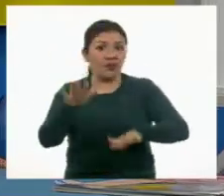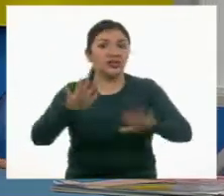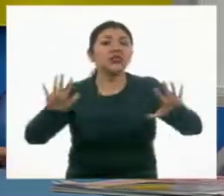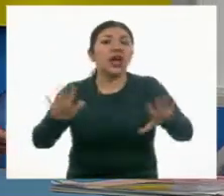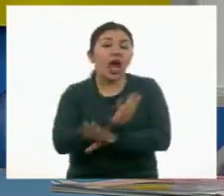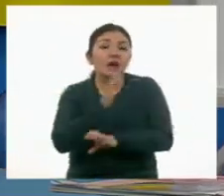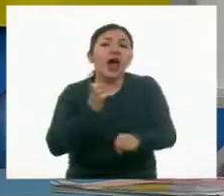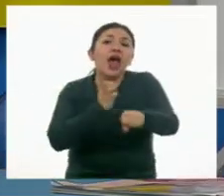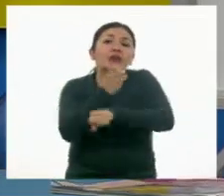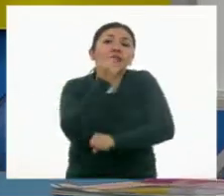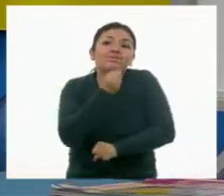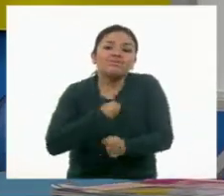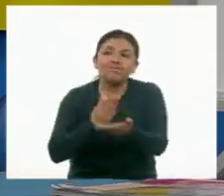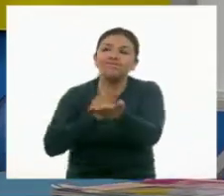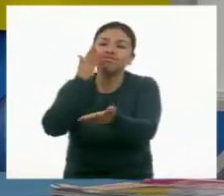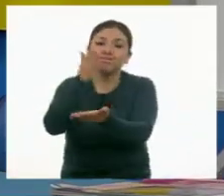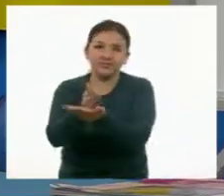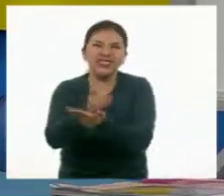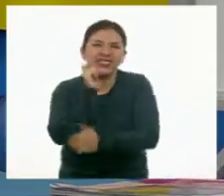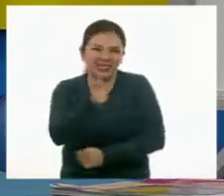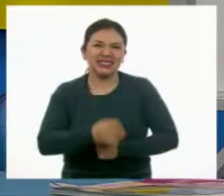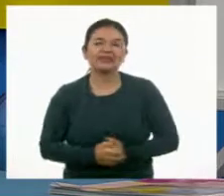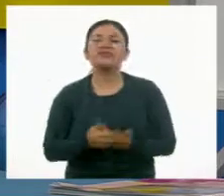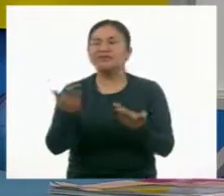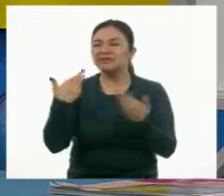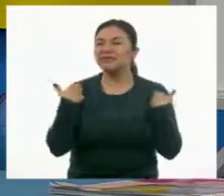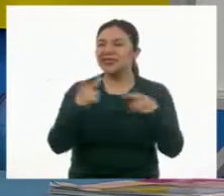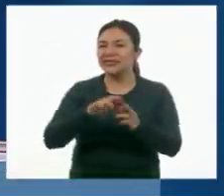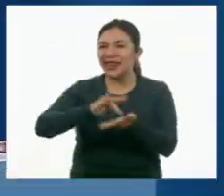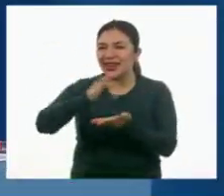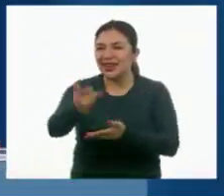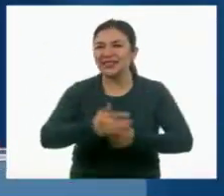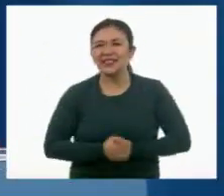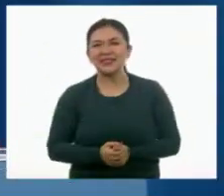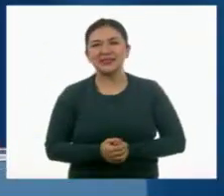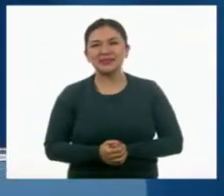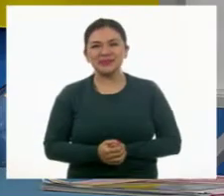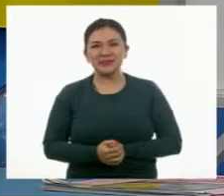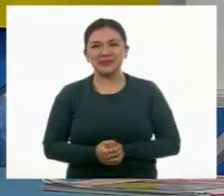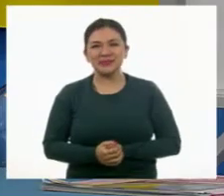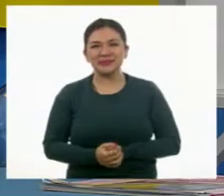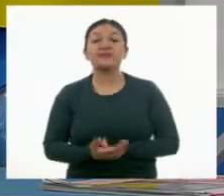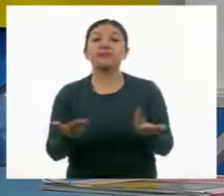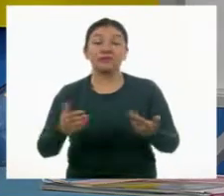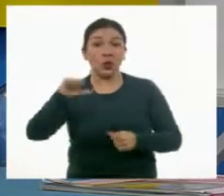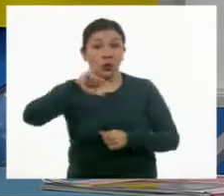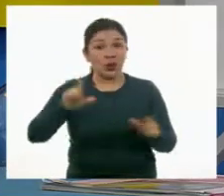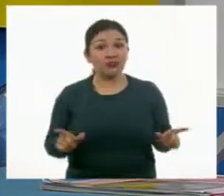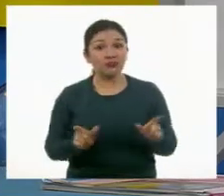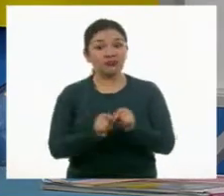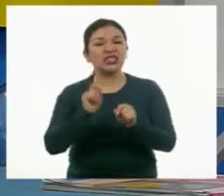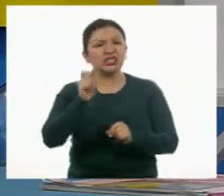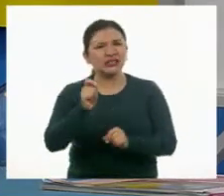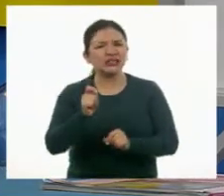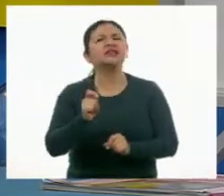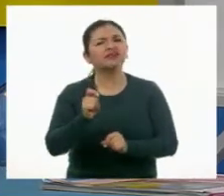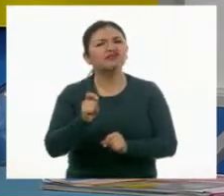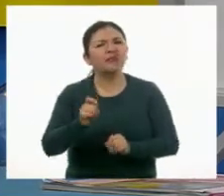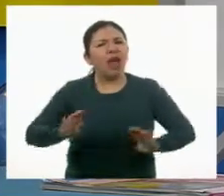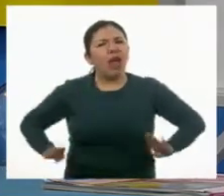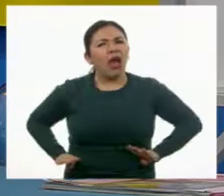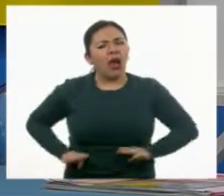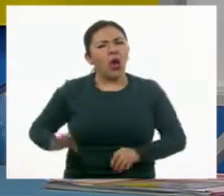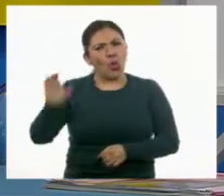cambian de estado. Claro que sí. Maestra Gaby, muchas gracias. Al contrario, María. hemos terminado con Impacto Social